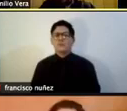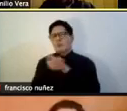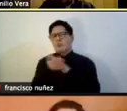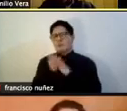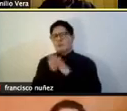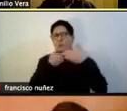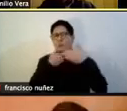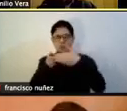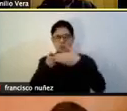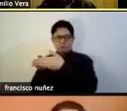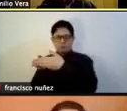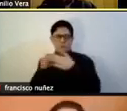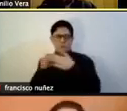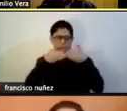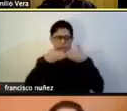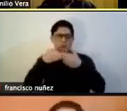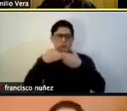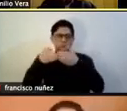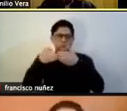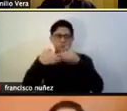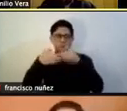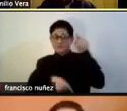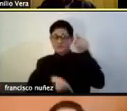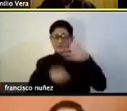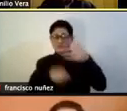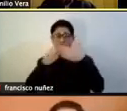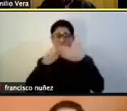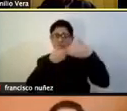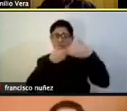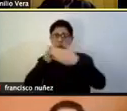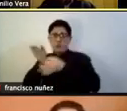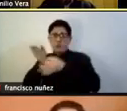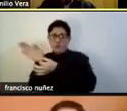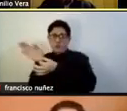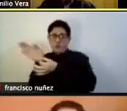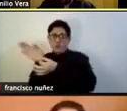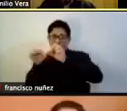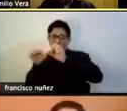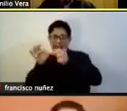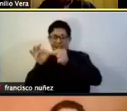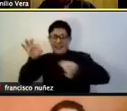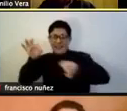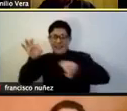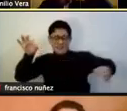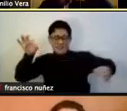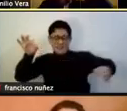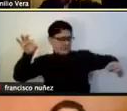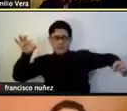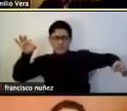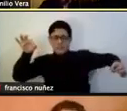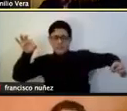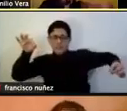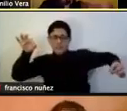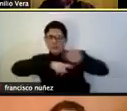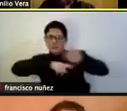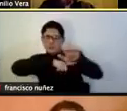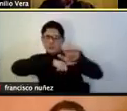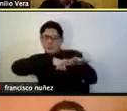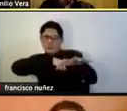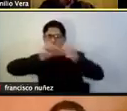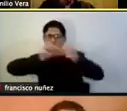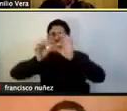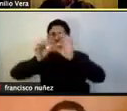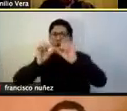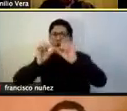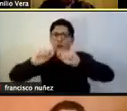barco arrastra un cable en el que van una serie de geófonos más o menos en la superficie prácticamente, y